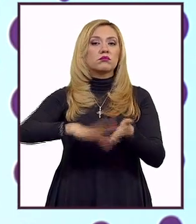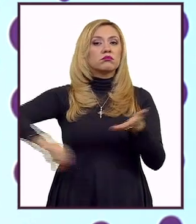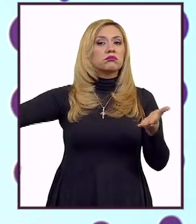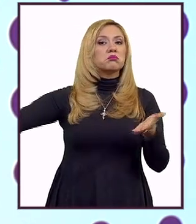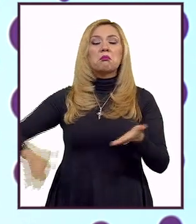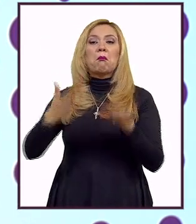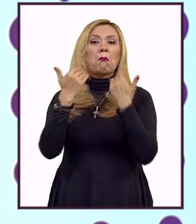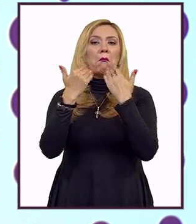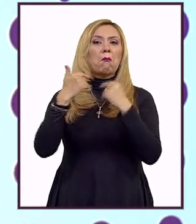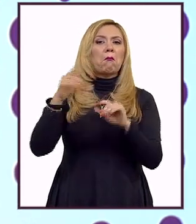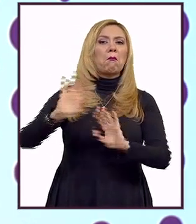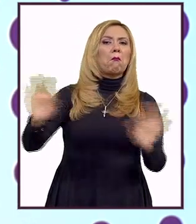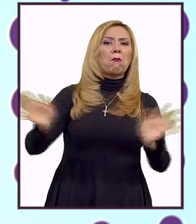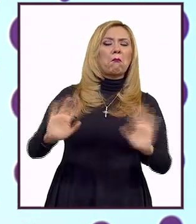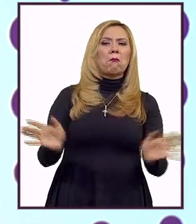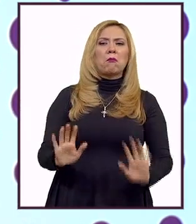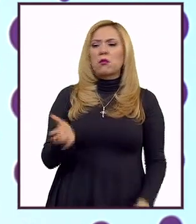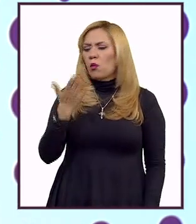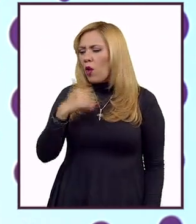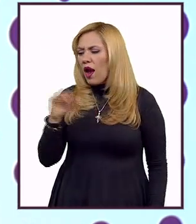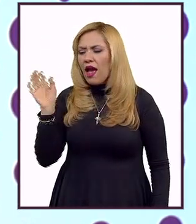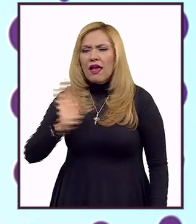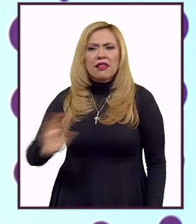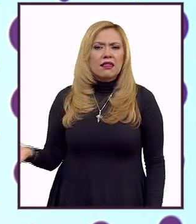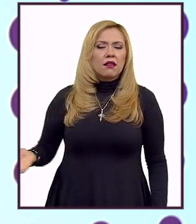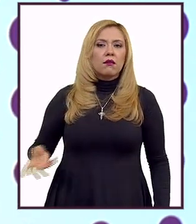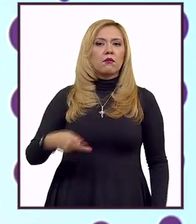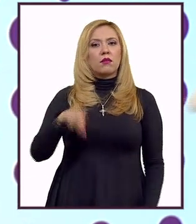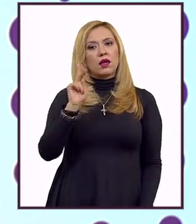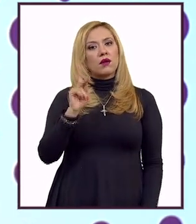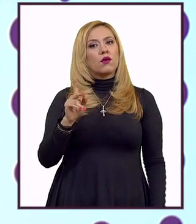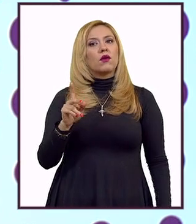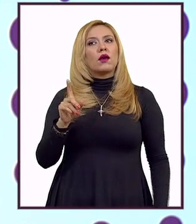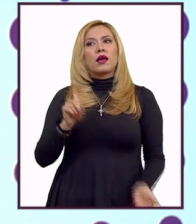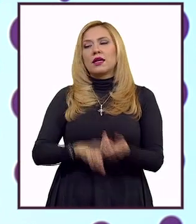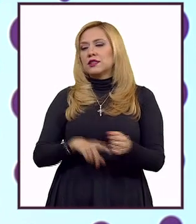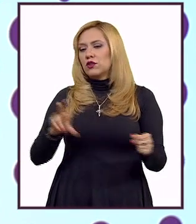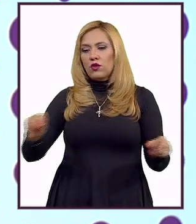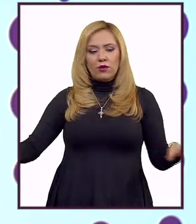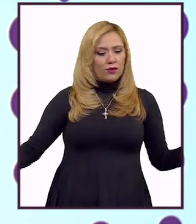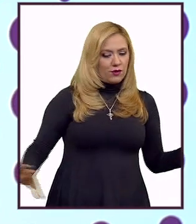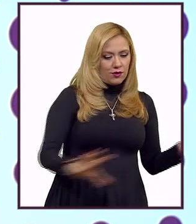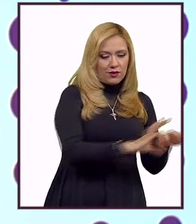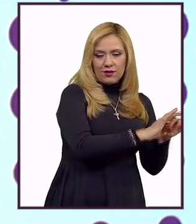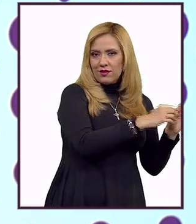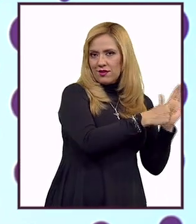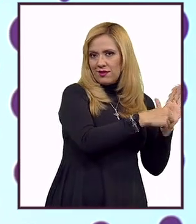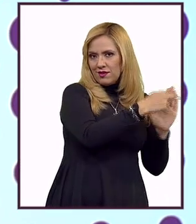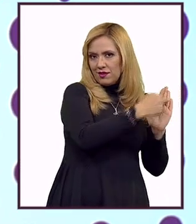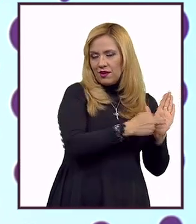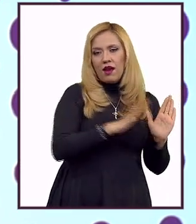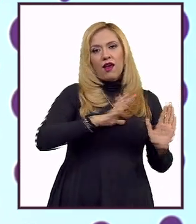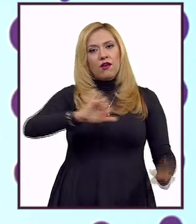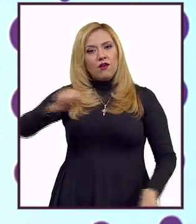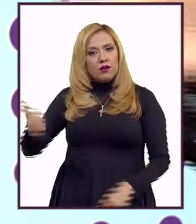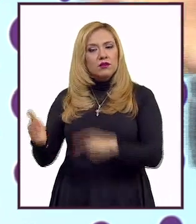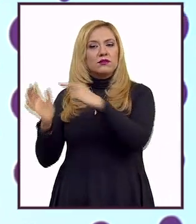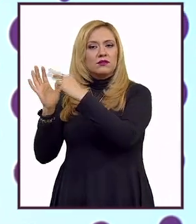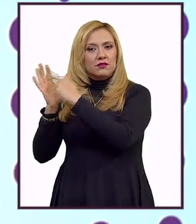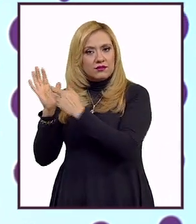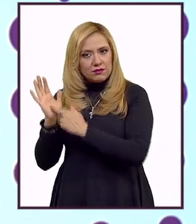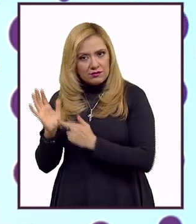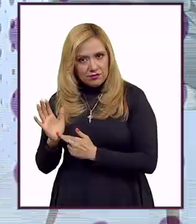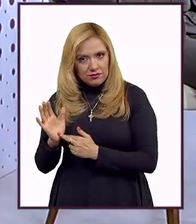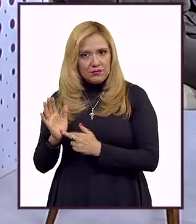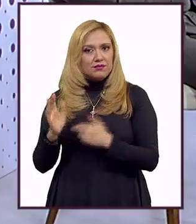o es negativo. Sí, pero el que sea negativo no significa que no haya habido tortura, significa que no coincide exactamente con lo que dice la persona. Entonces fue algo que